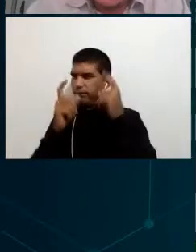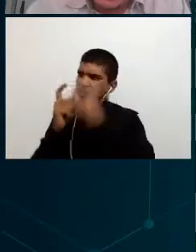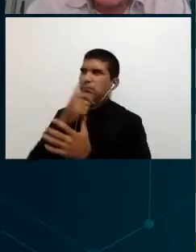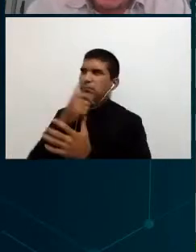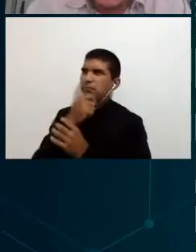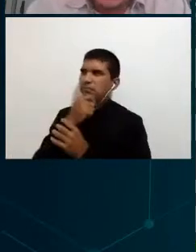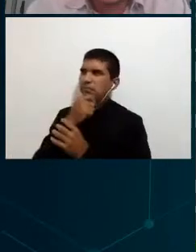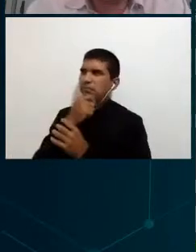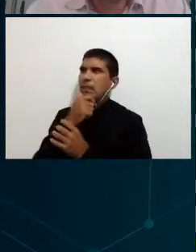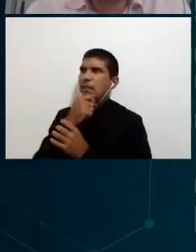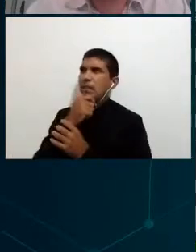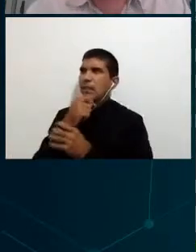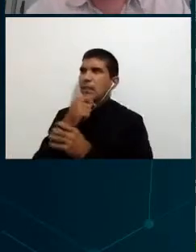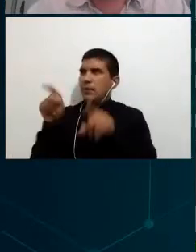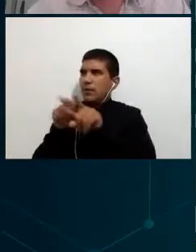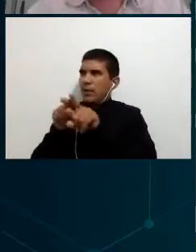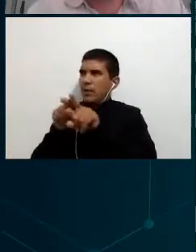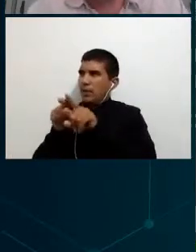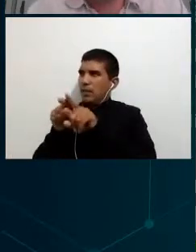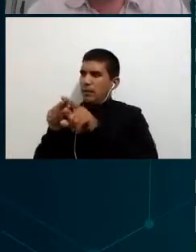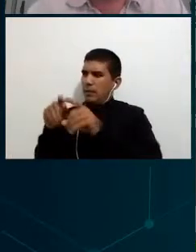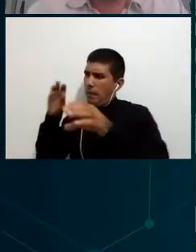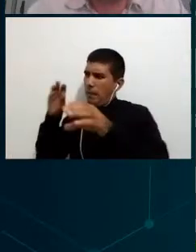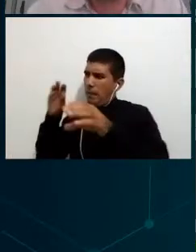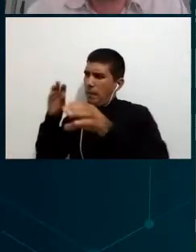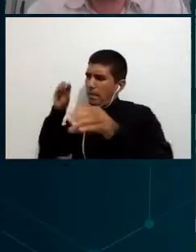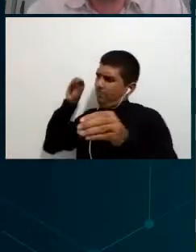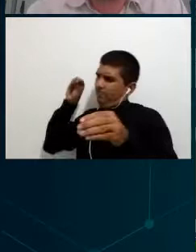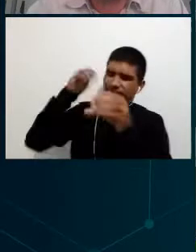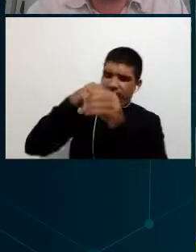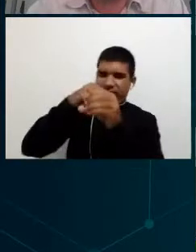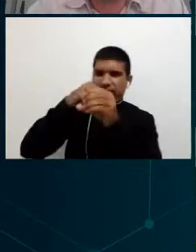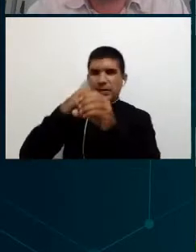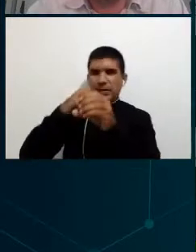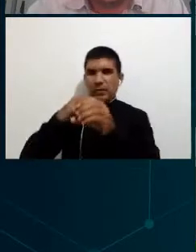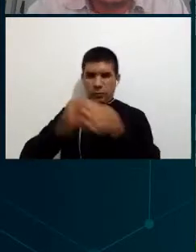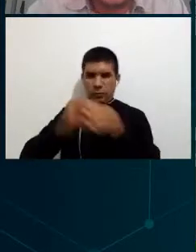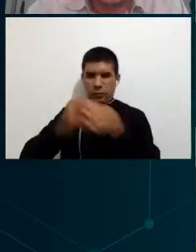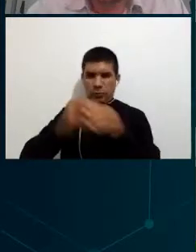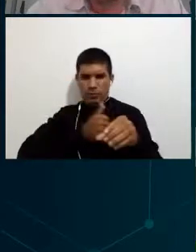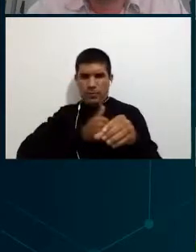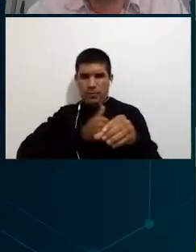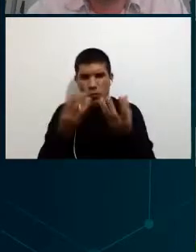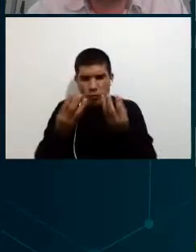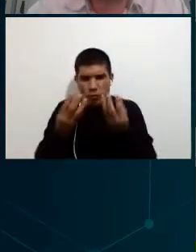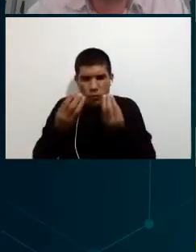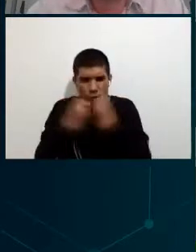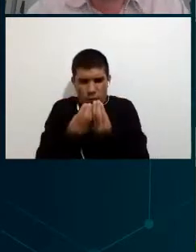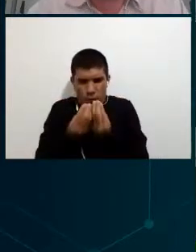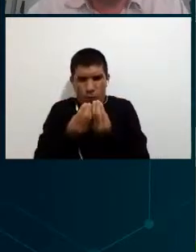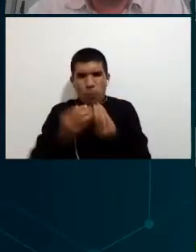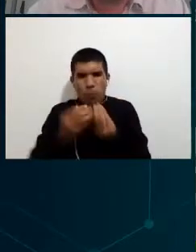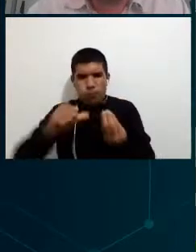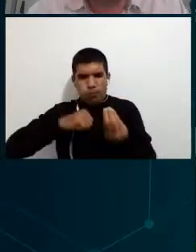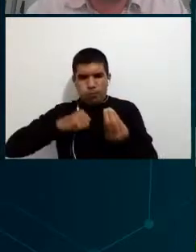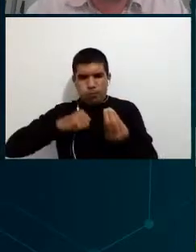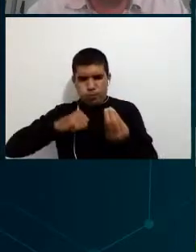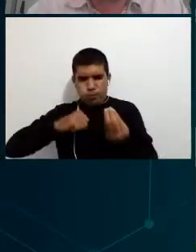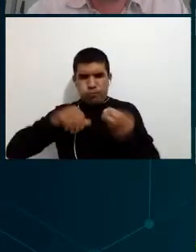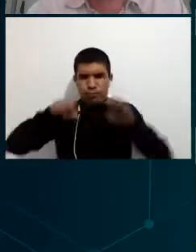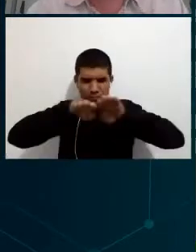y haciendo inyecciones se hacen diferentes eventos, se hacen switcheos, se hacen reenrutamientos, se